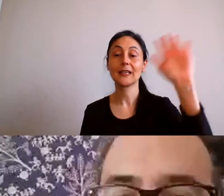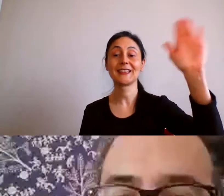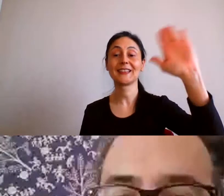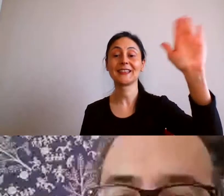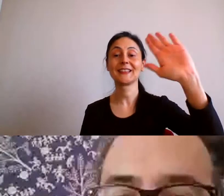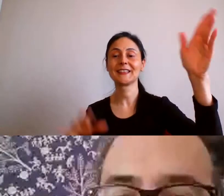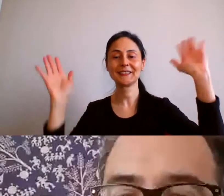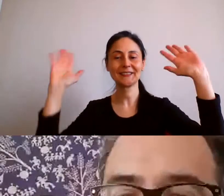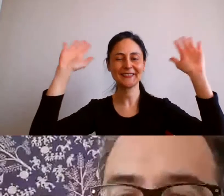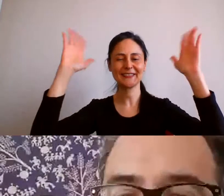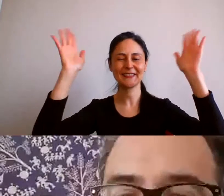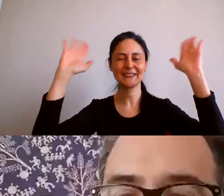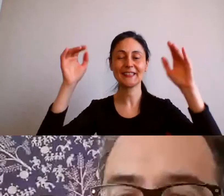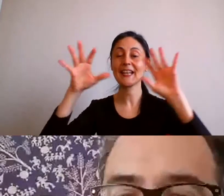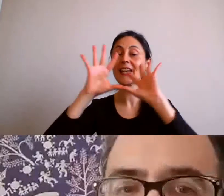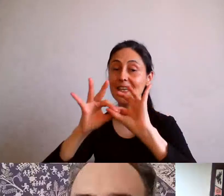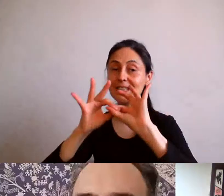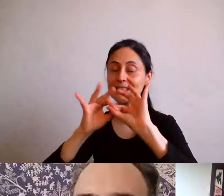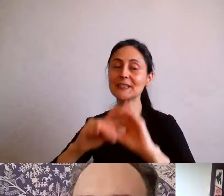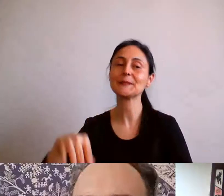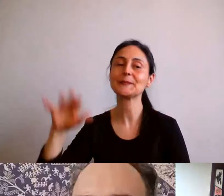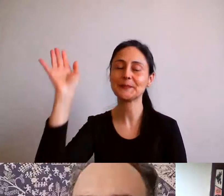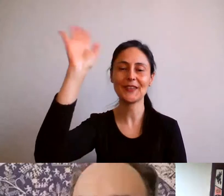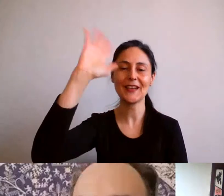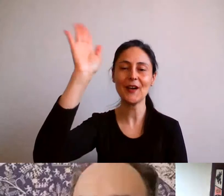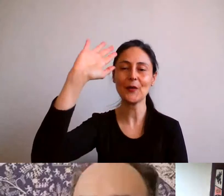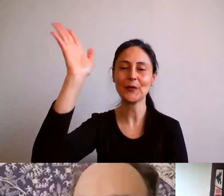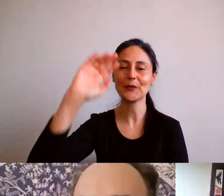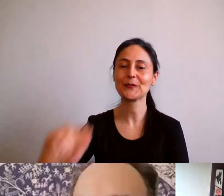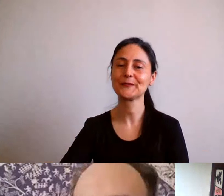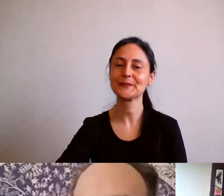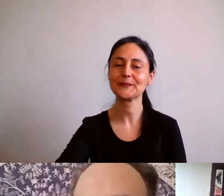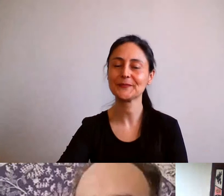Muchas gracias. Gracias, Silvana.